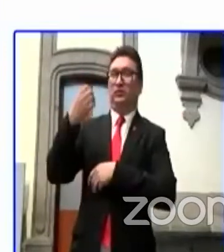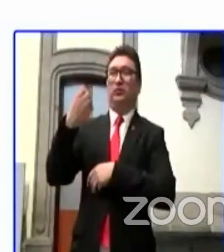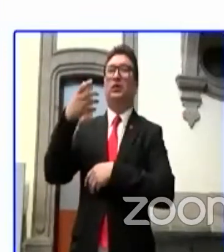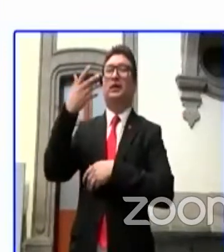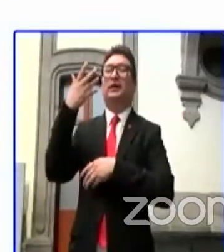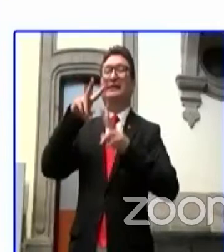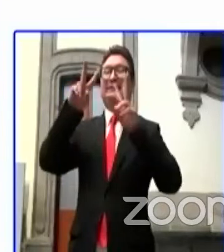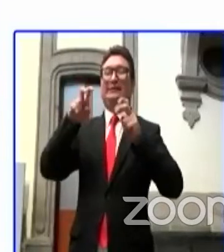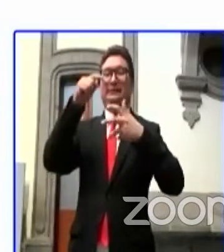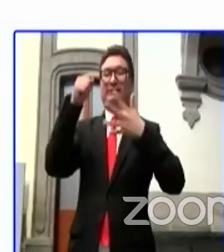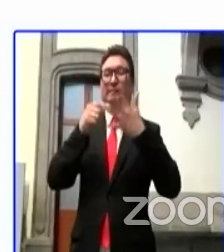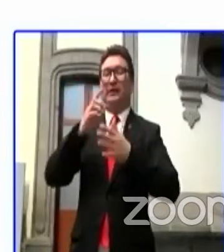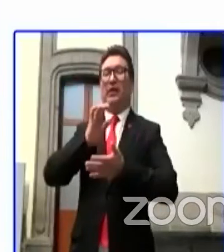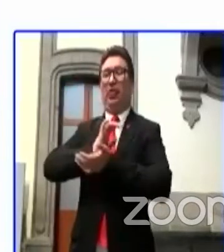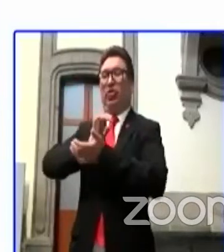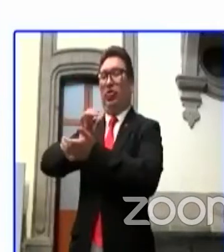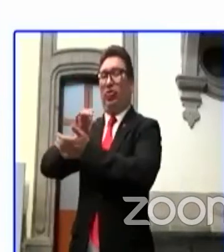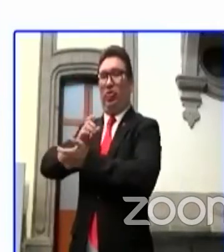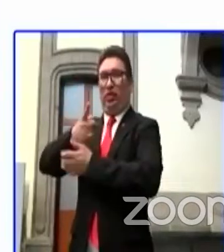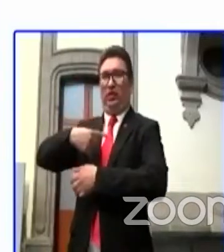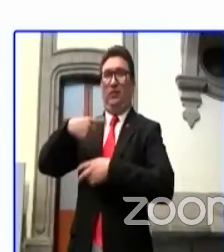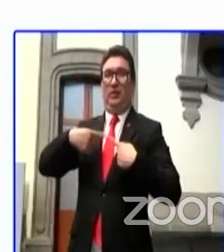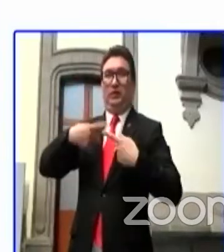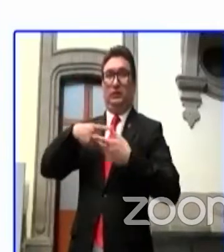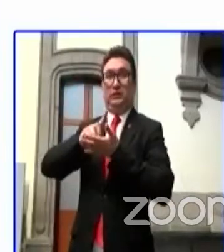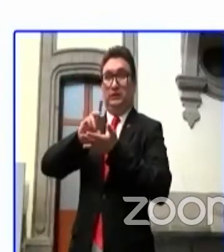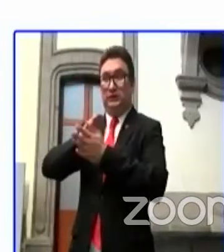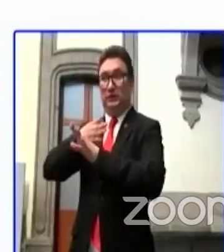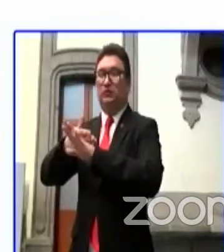discriminación en contra de nuestra población.